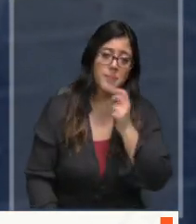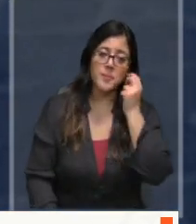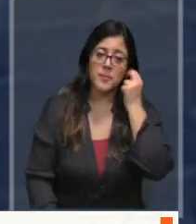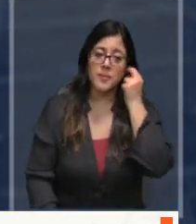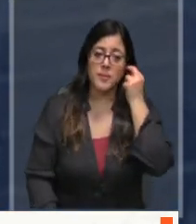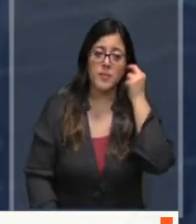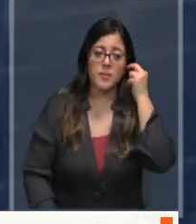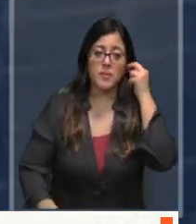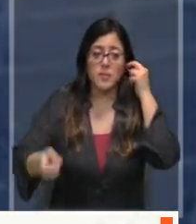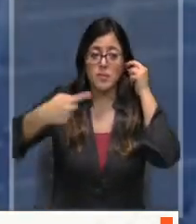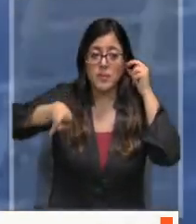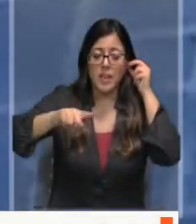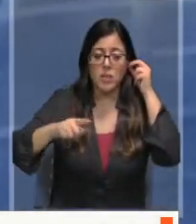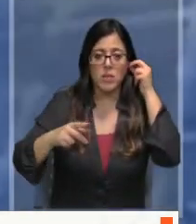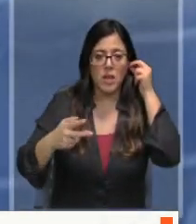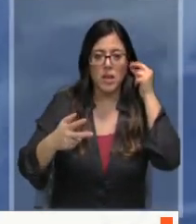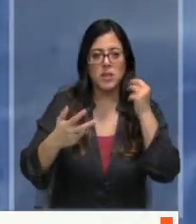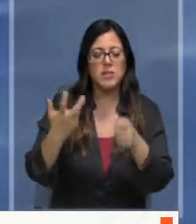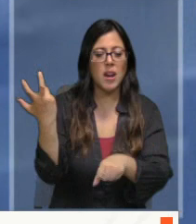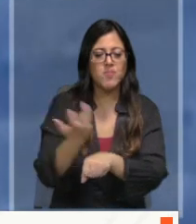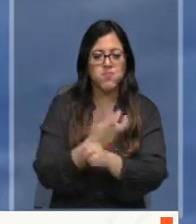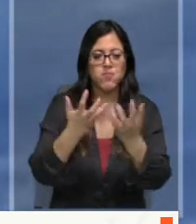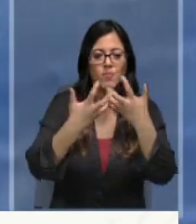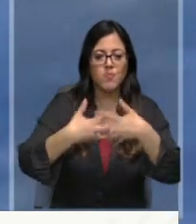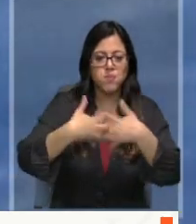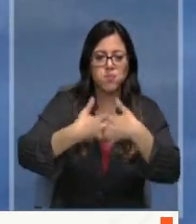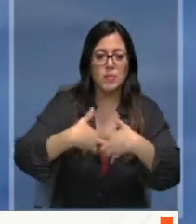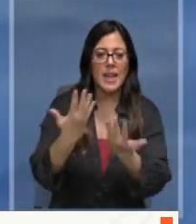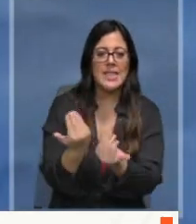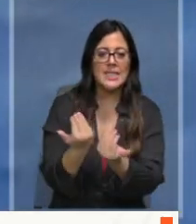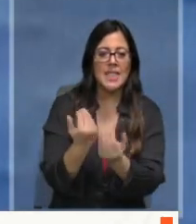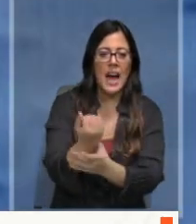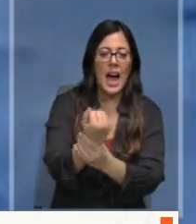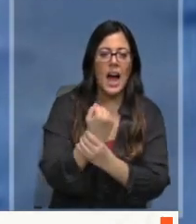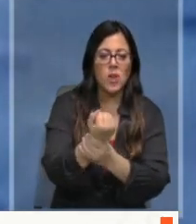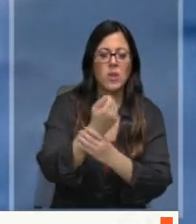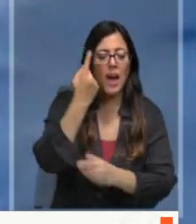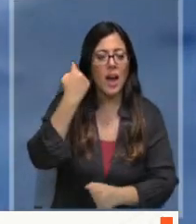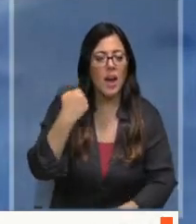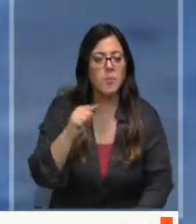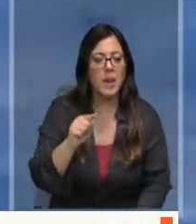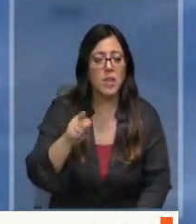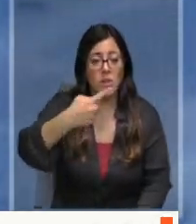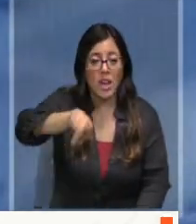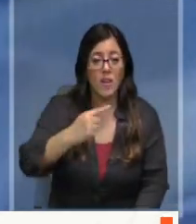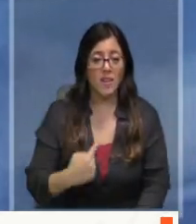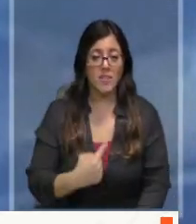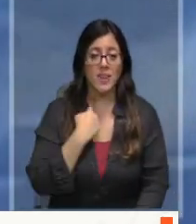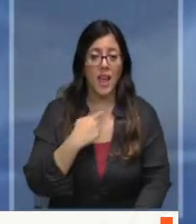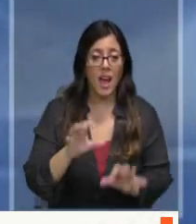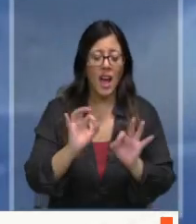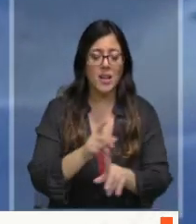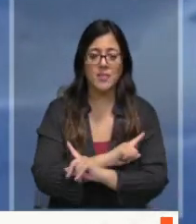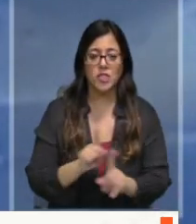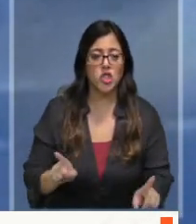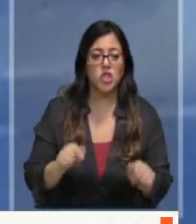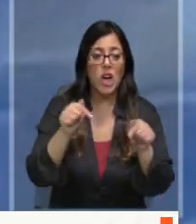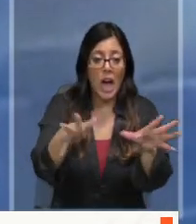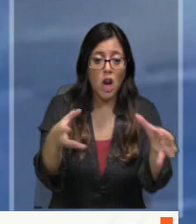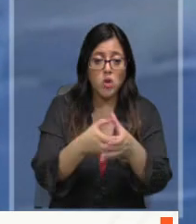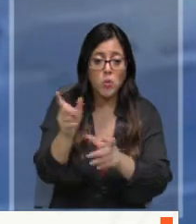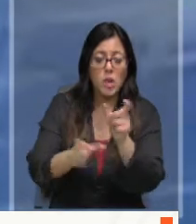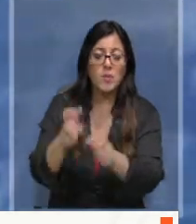parecen haber sufrido un desperfecto mecánico y necesitar ayuda. Sin embargo, no son víctimas comunes. Se trata de una banda